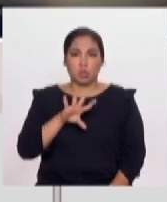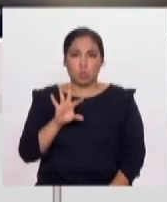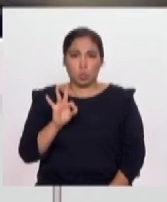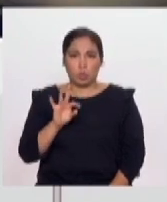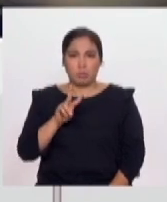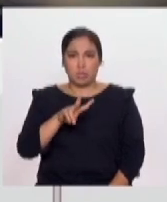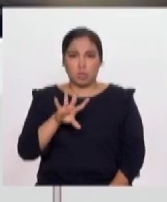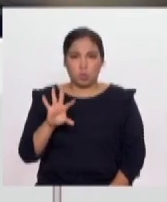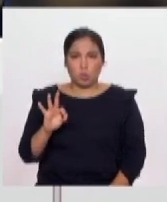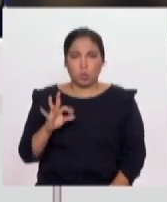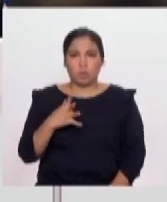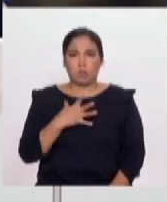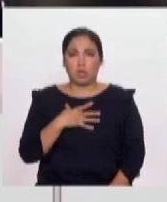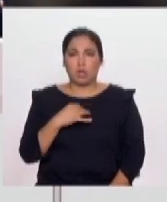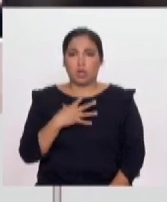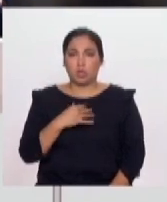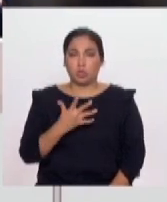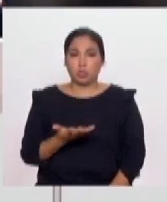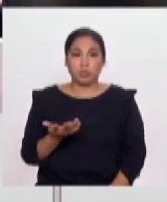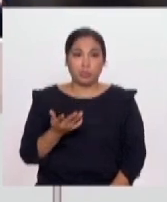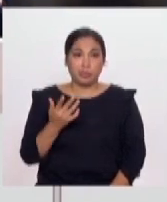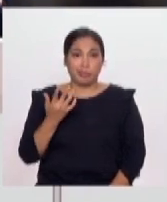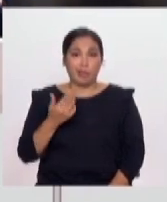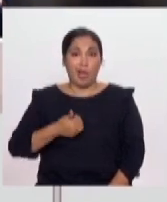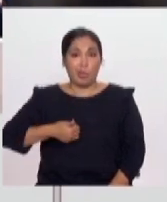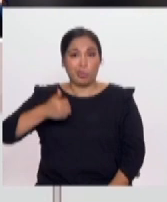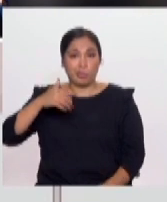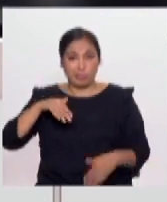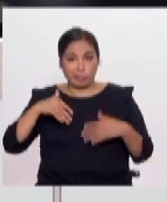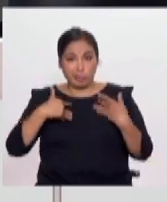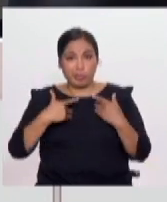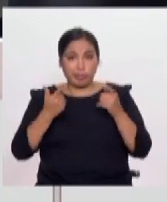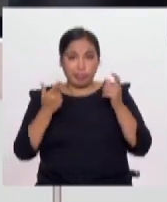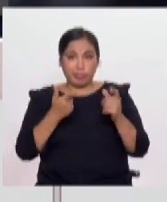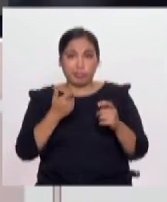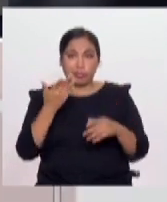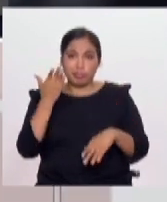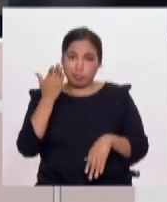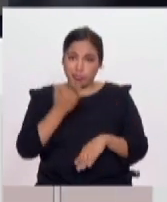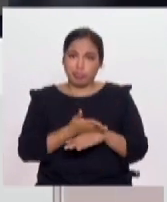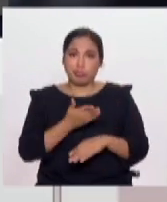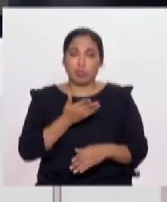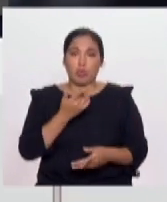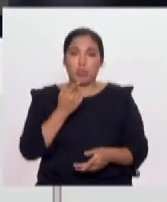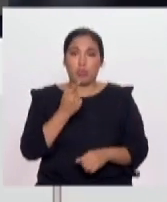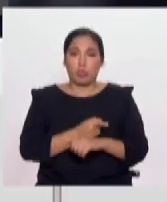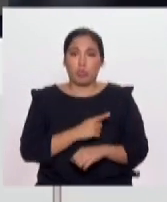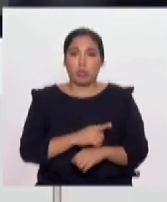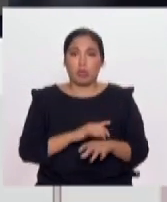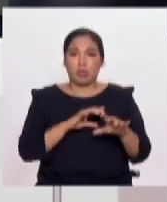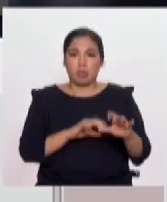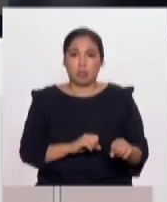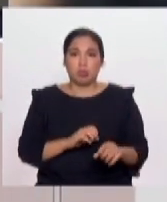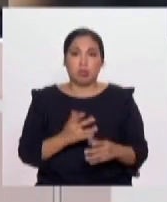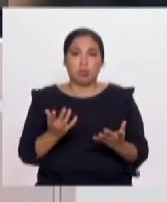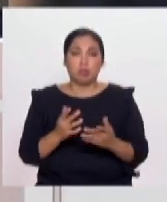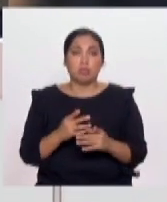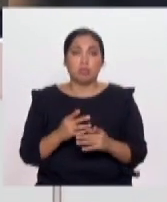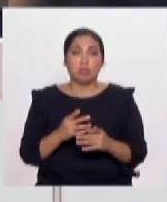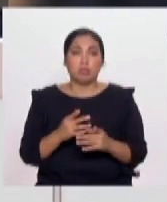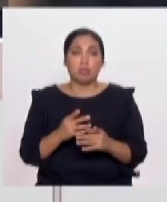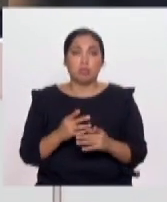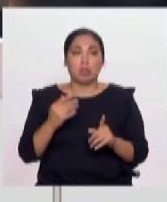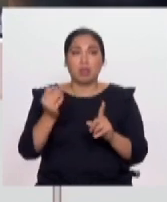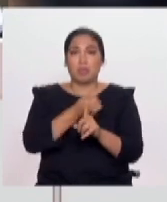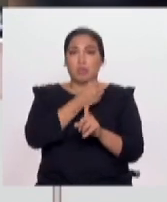autoridades pueden actuar de oficio. Es entendible también porque se da que cuando hay maltrato, una violencia de género,